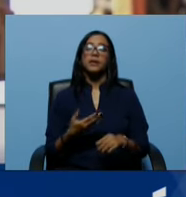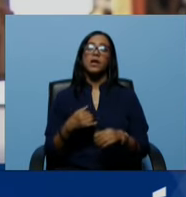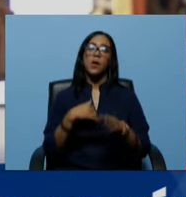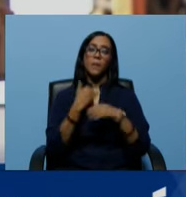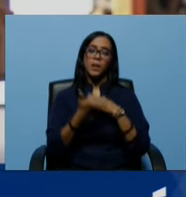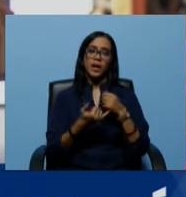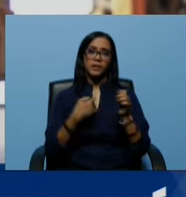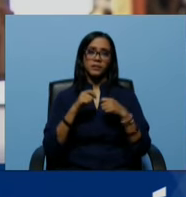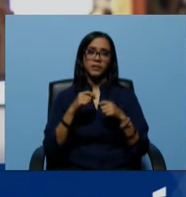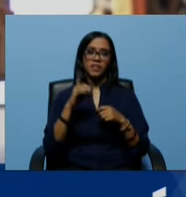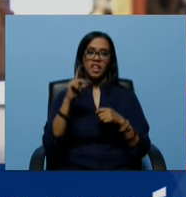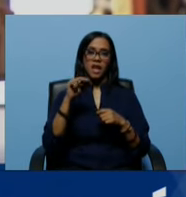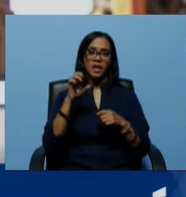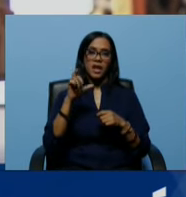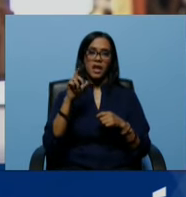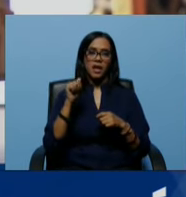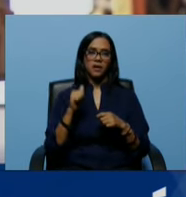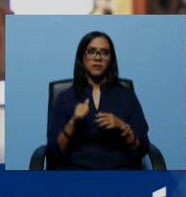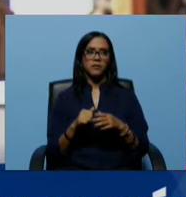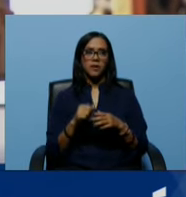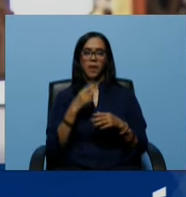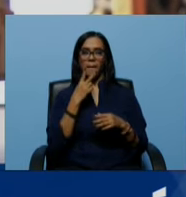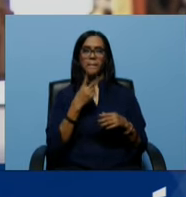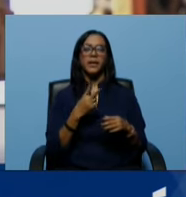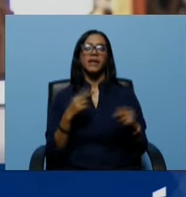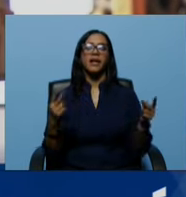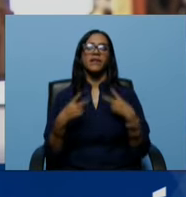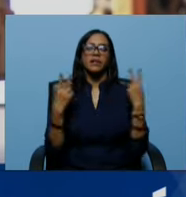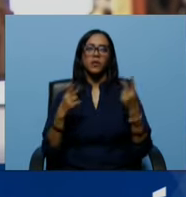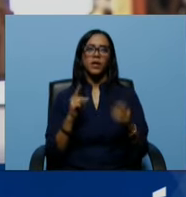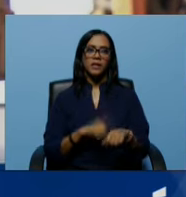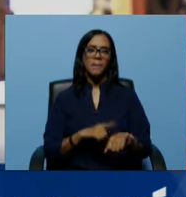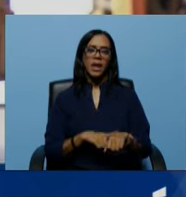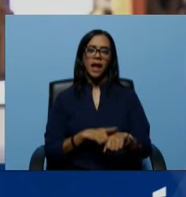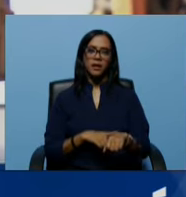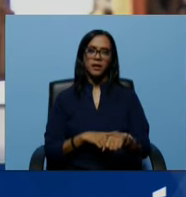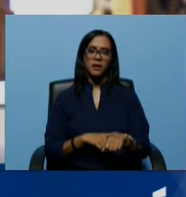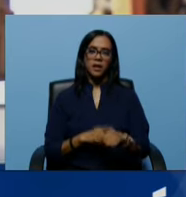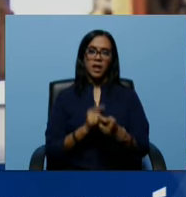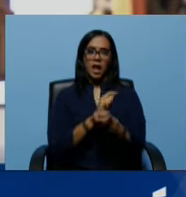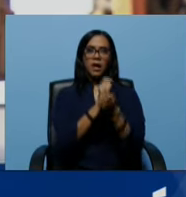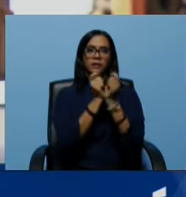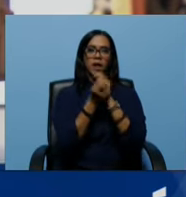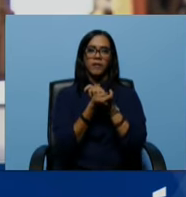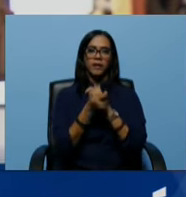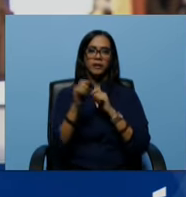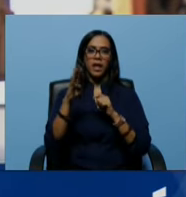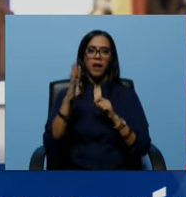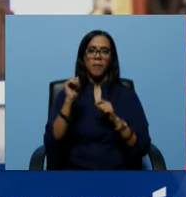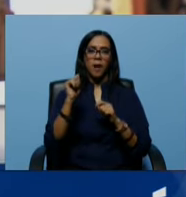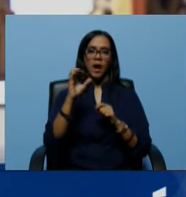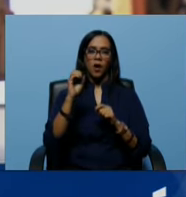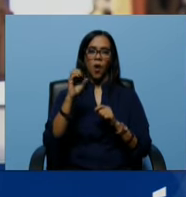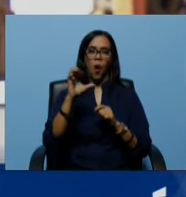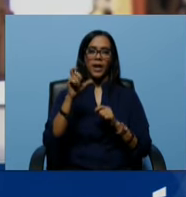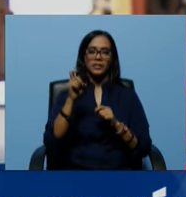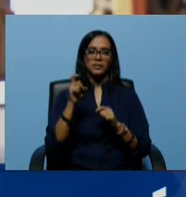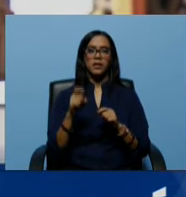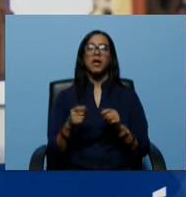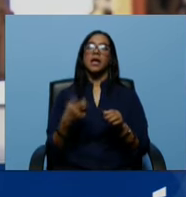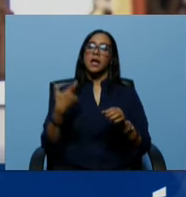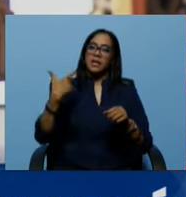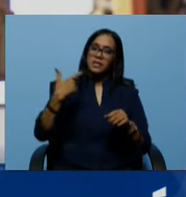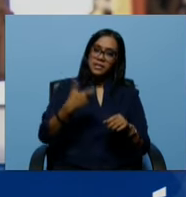exportación, Daniela Desiré, ver la victoria temprana en la transformación del Bancoes e inyectarle recursos al